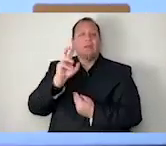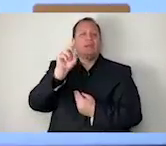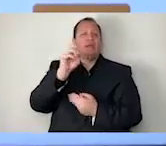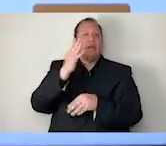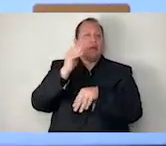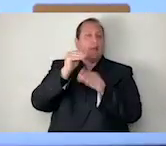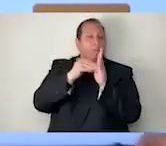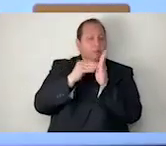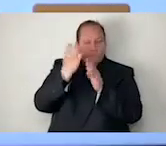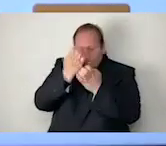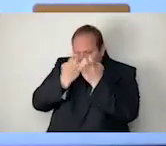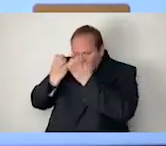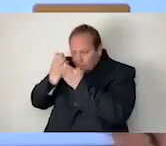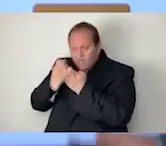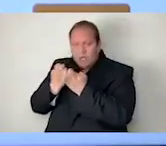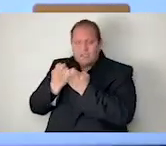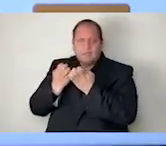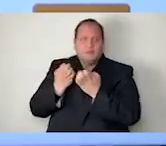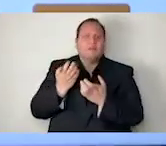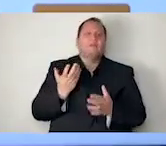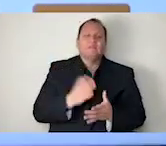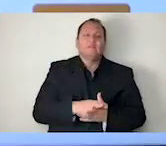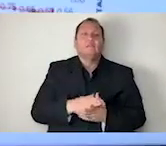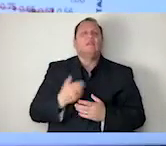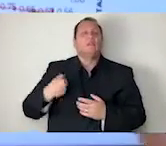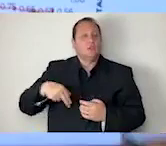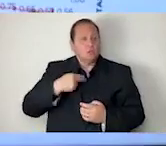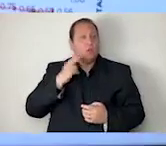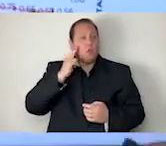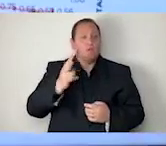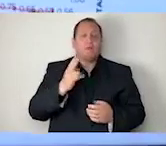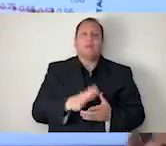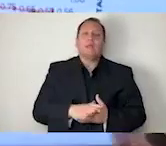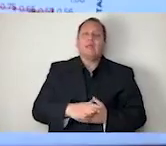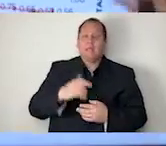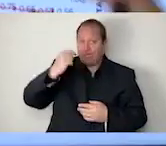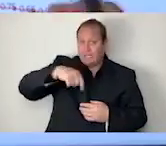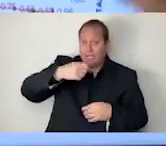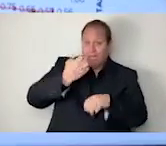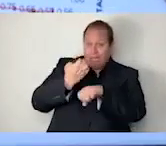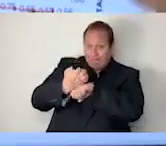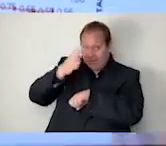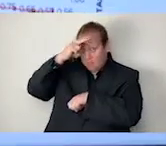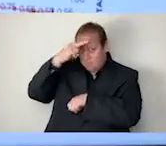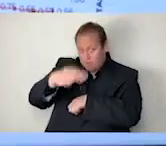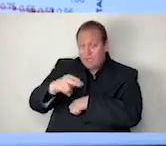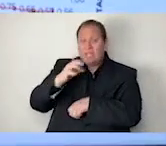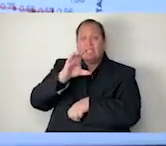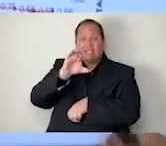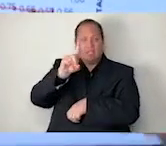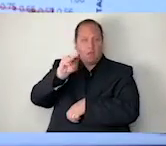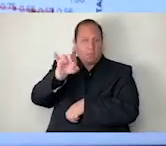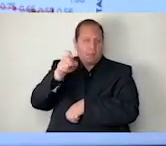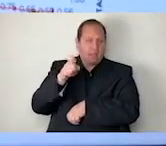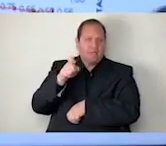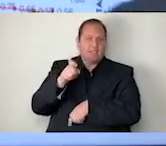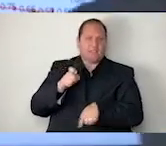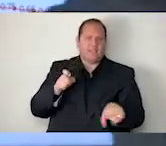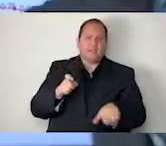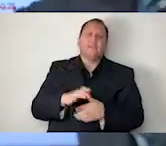entidades operativas más golpeadas por el patógeno en este momento como esta baja california en relación a la incidencia de casos confirmados